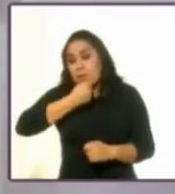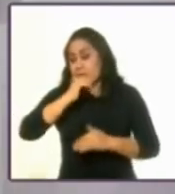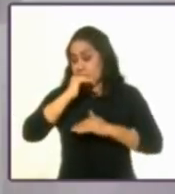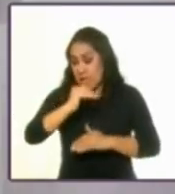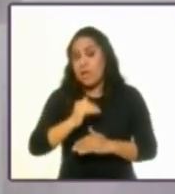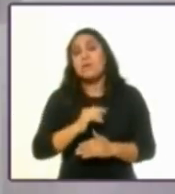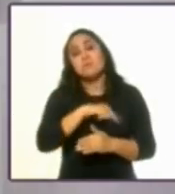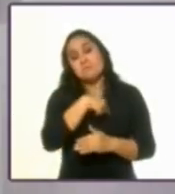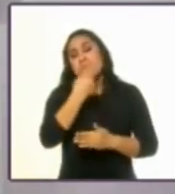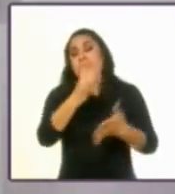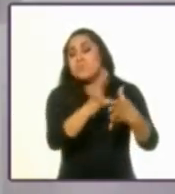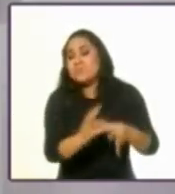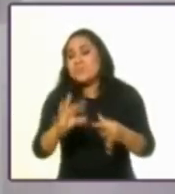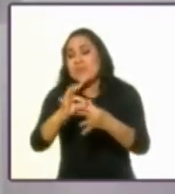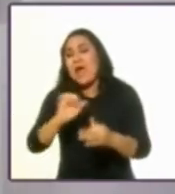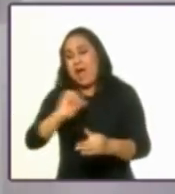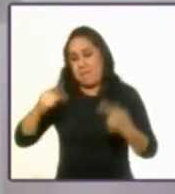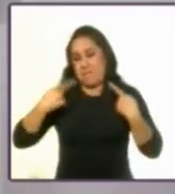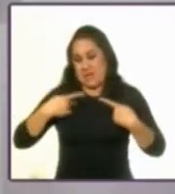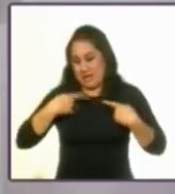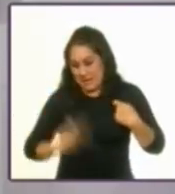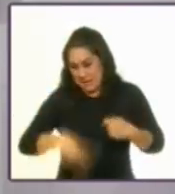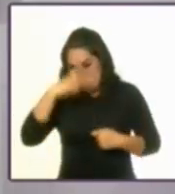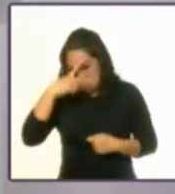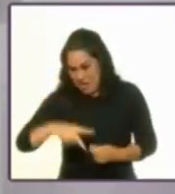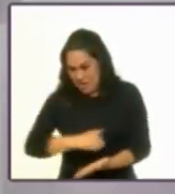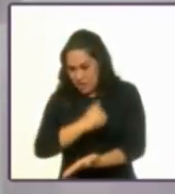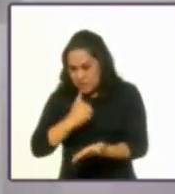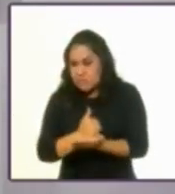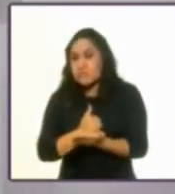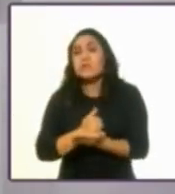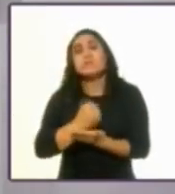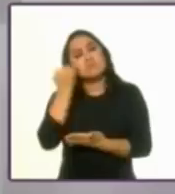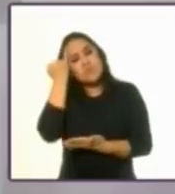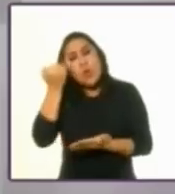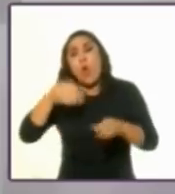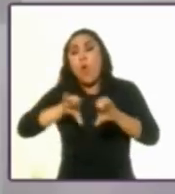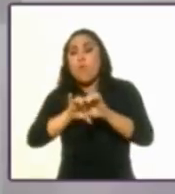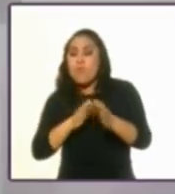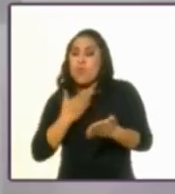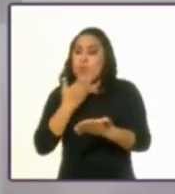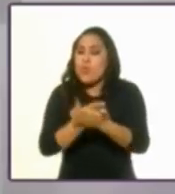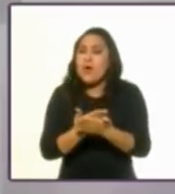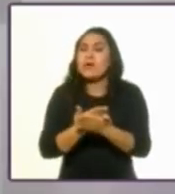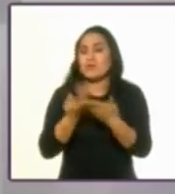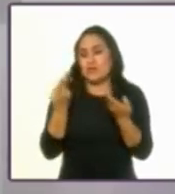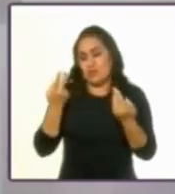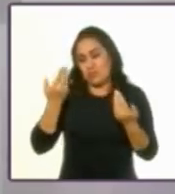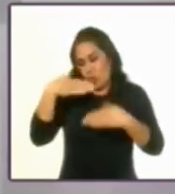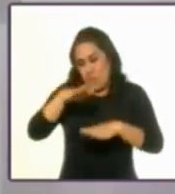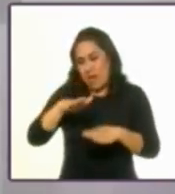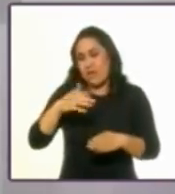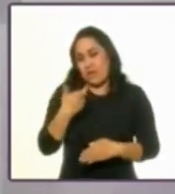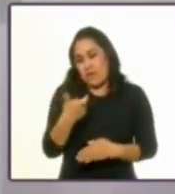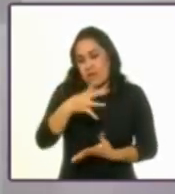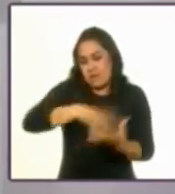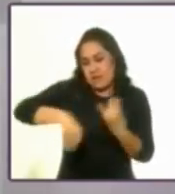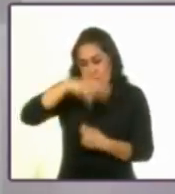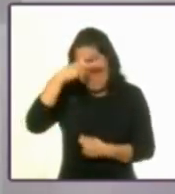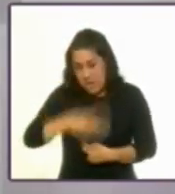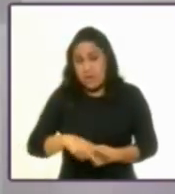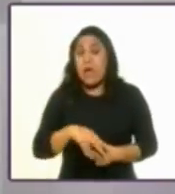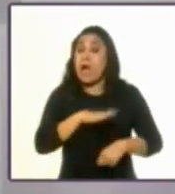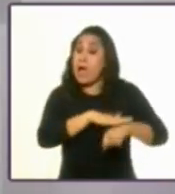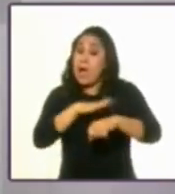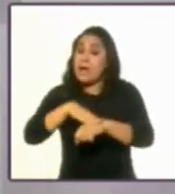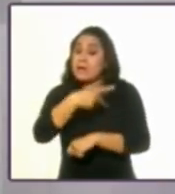a los capitalinos y capitalinas el qué y el cómo de sus propuestas sobre la economía de la ciudad de méxico- sus intervenciones no deben de